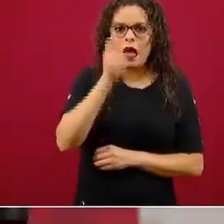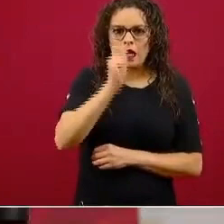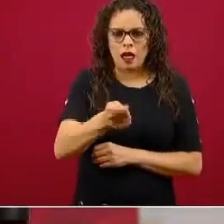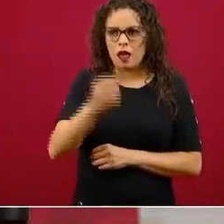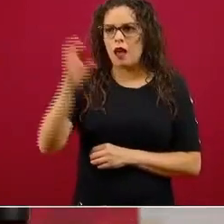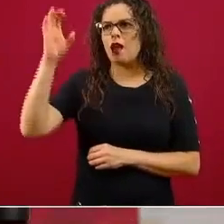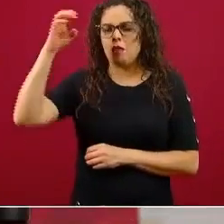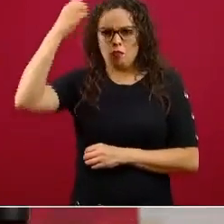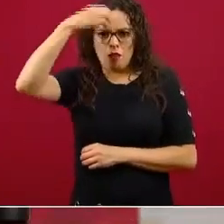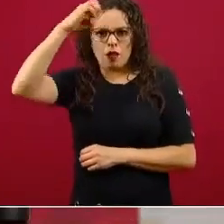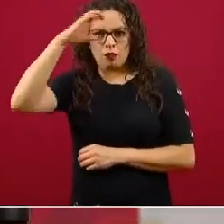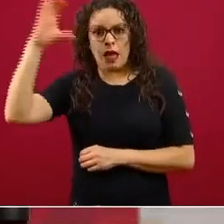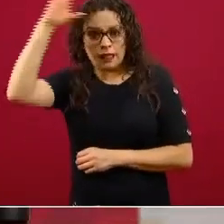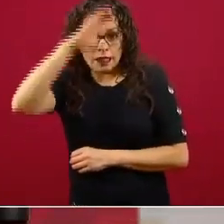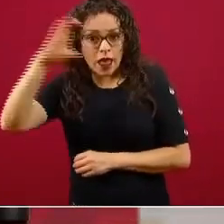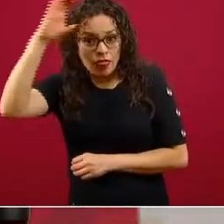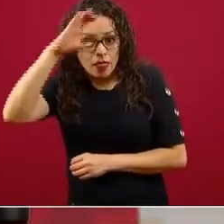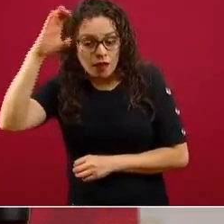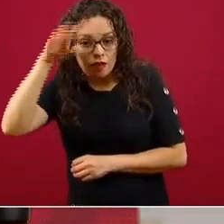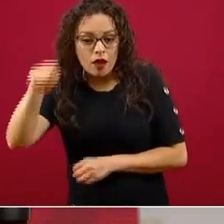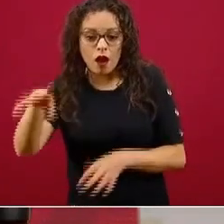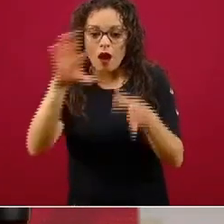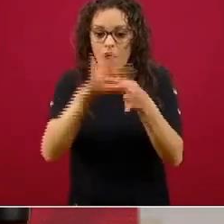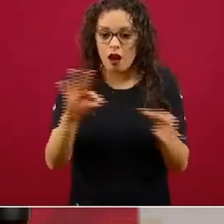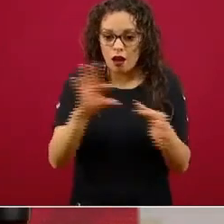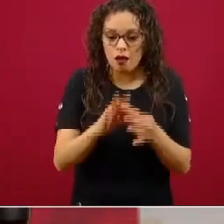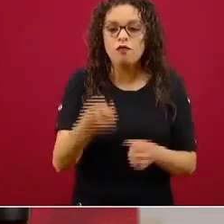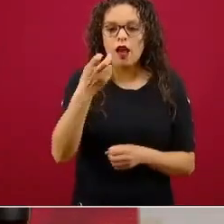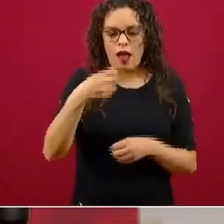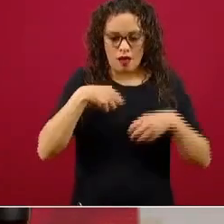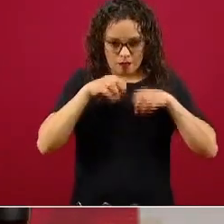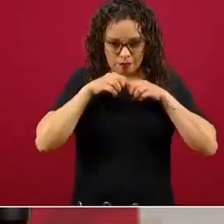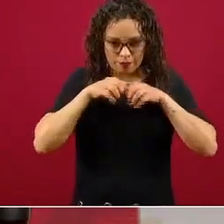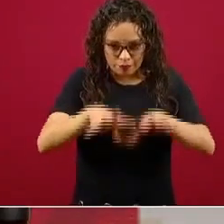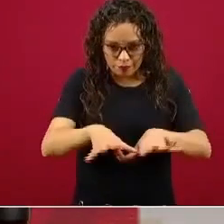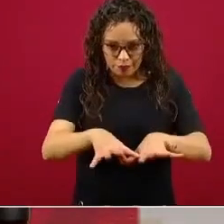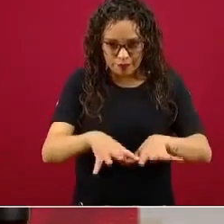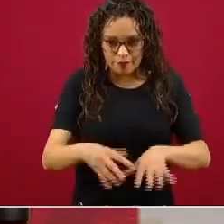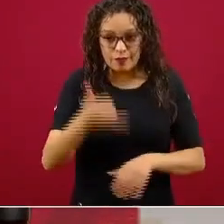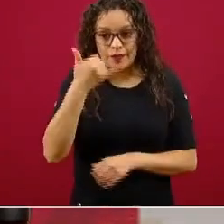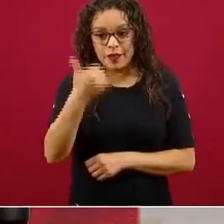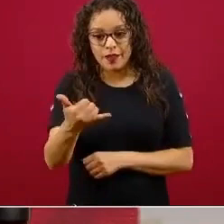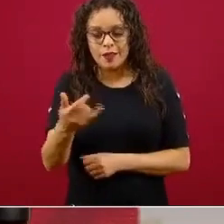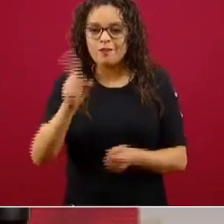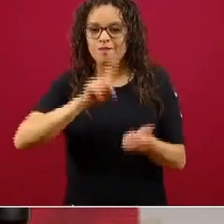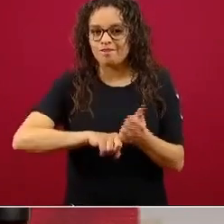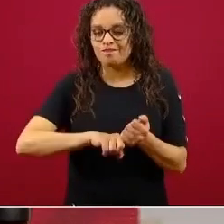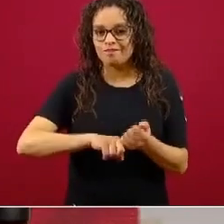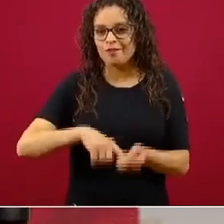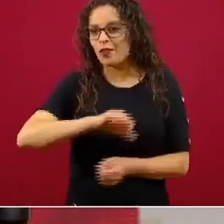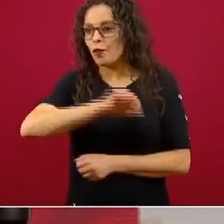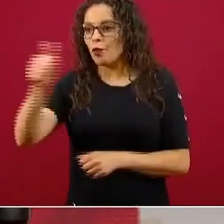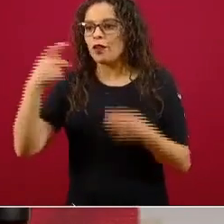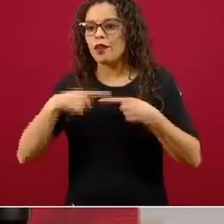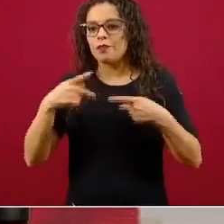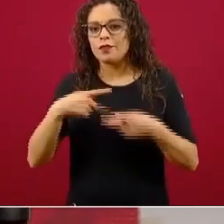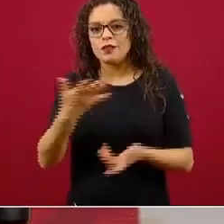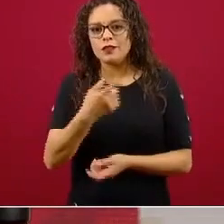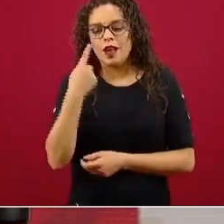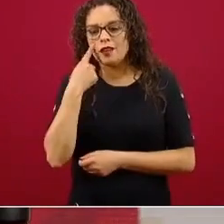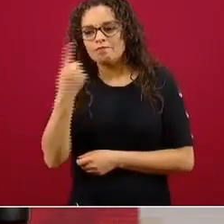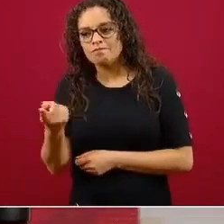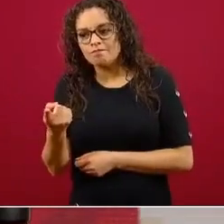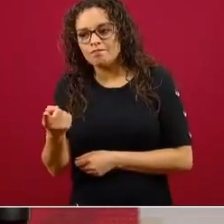ocasiones para concentrarse en lo que resulta más llamativo, pero no necesariamente lo